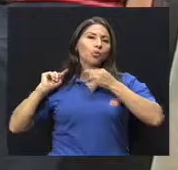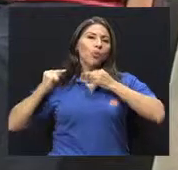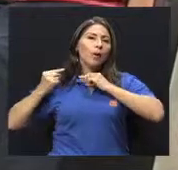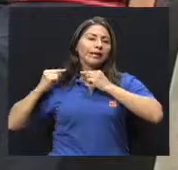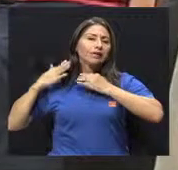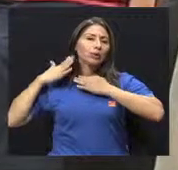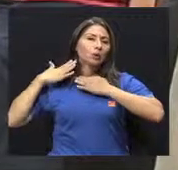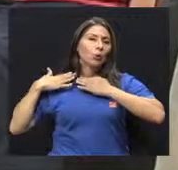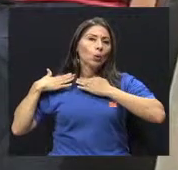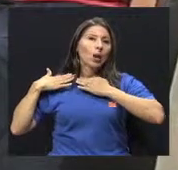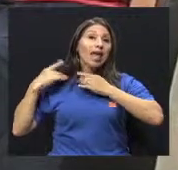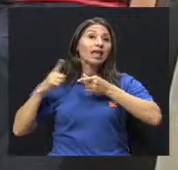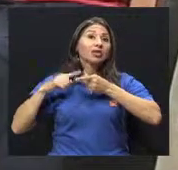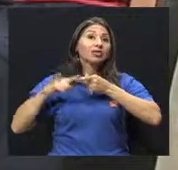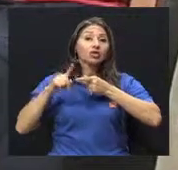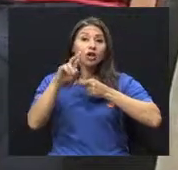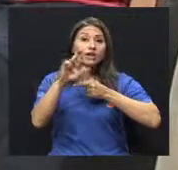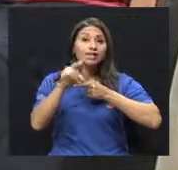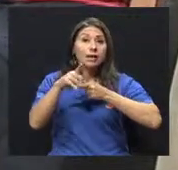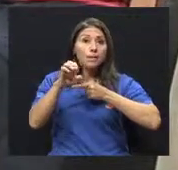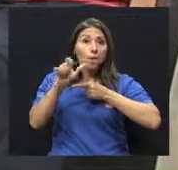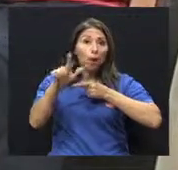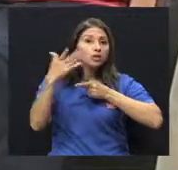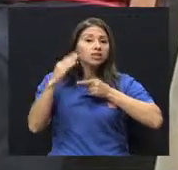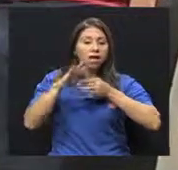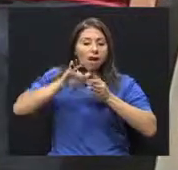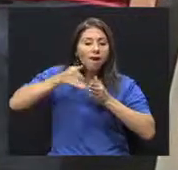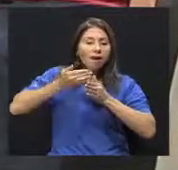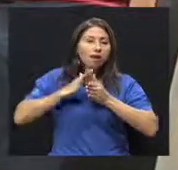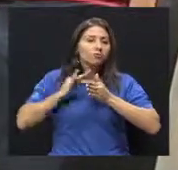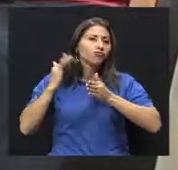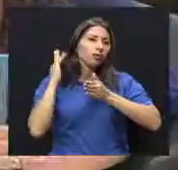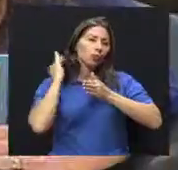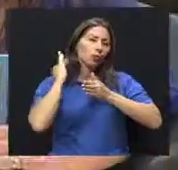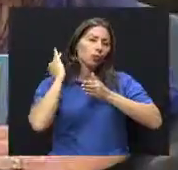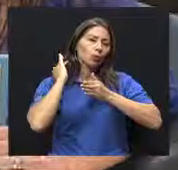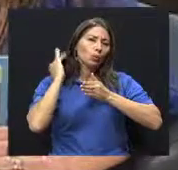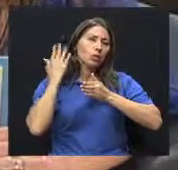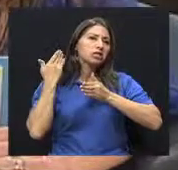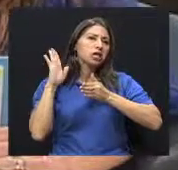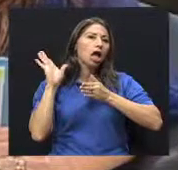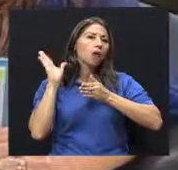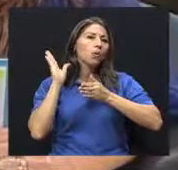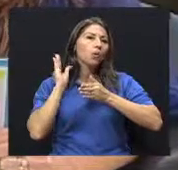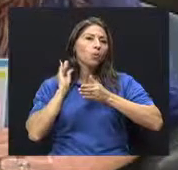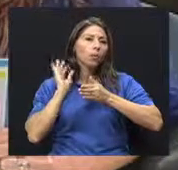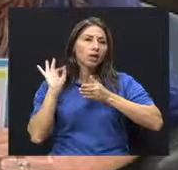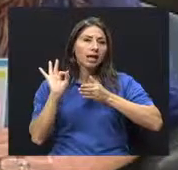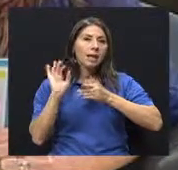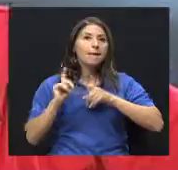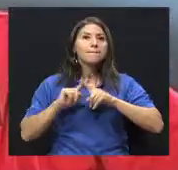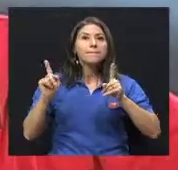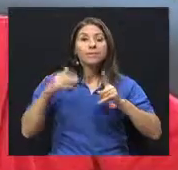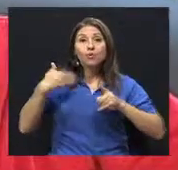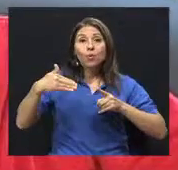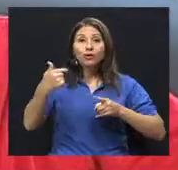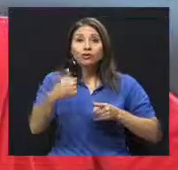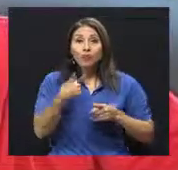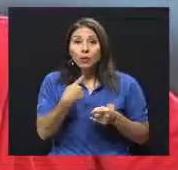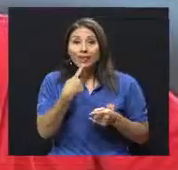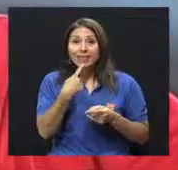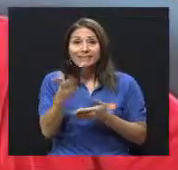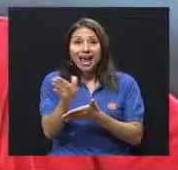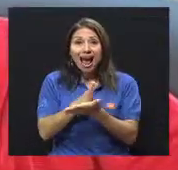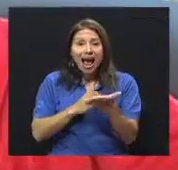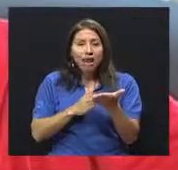cuello. Ajá. Pero es que me andan frotando con Cepol y ya se me ha quitado un poco. Ah. Y entonces cuando yo decía